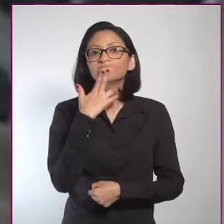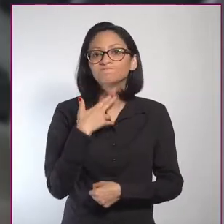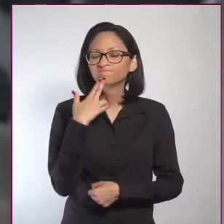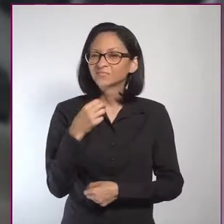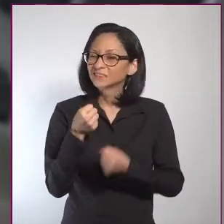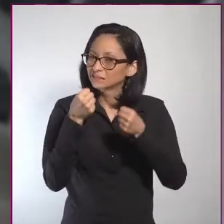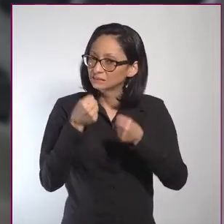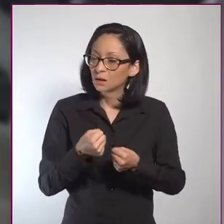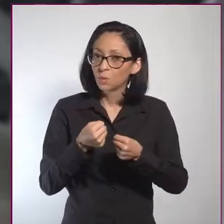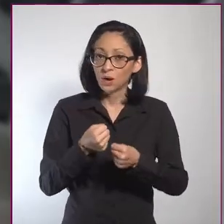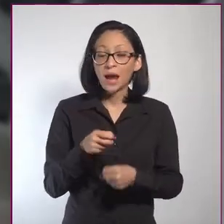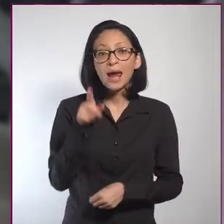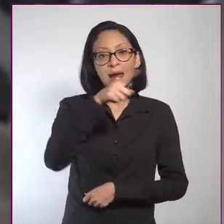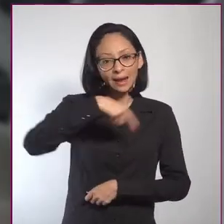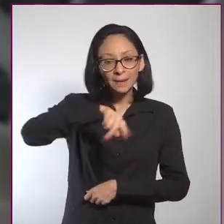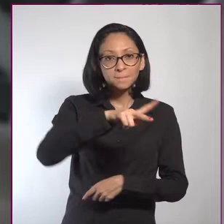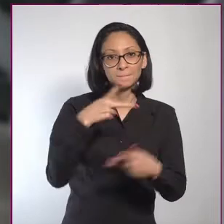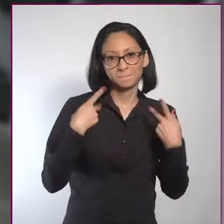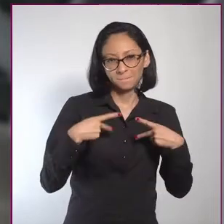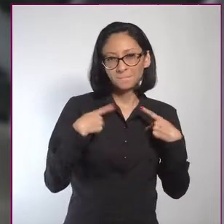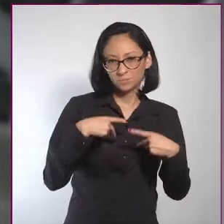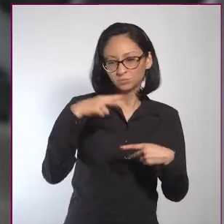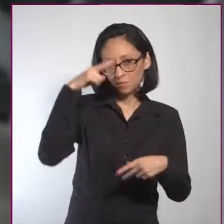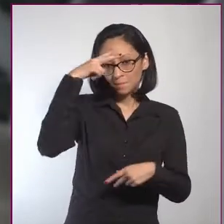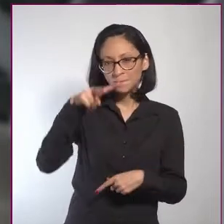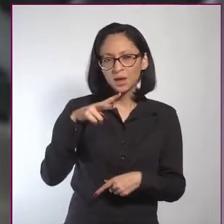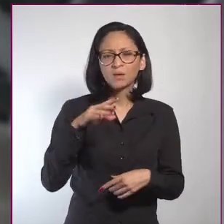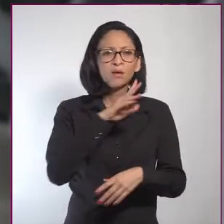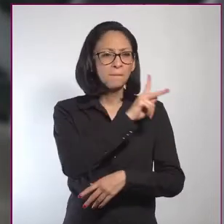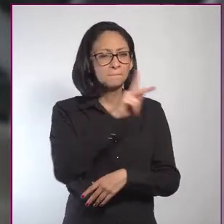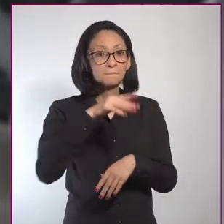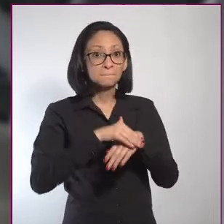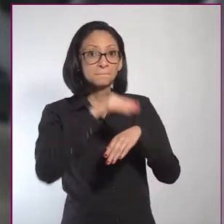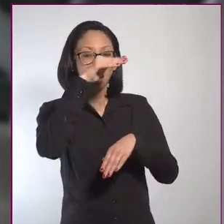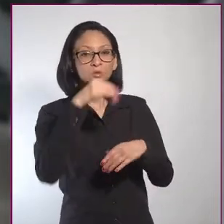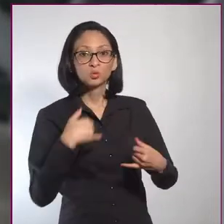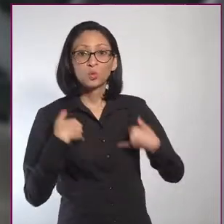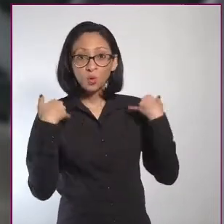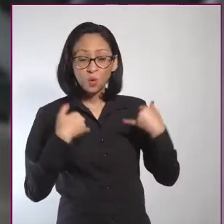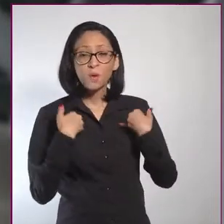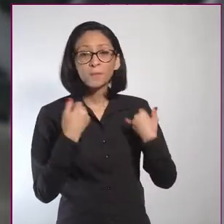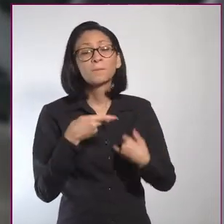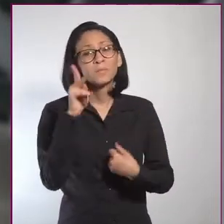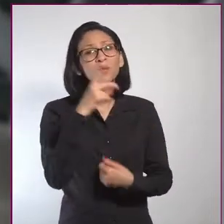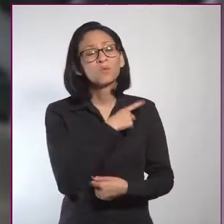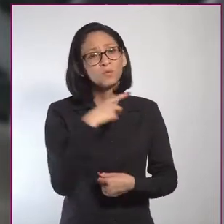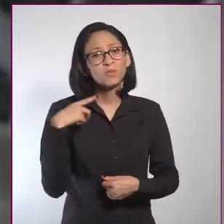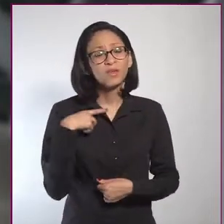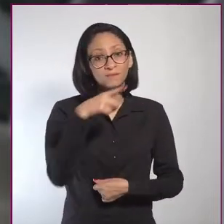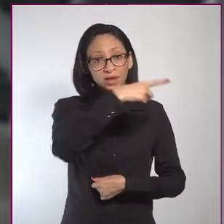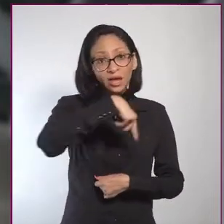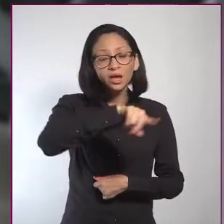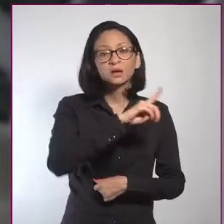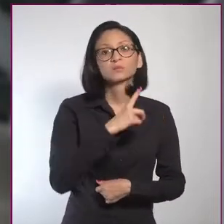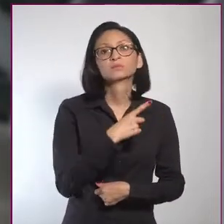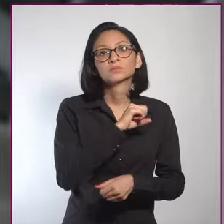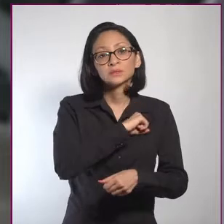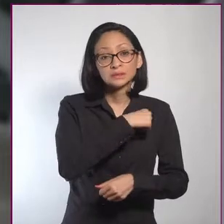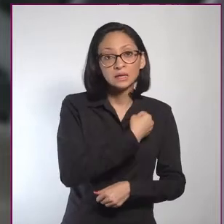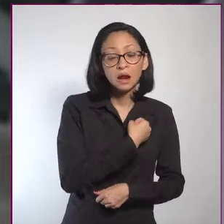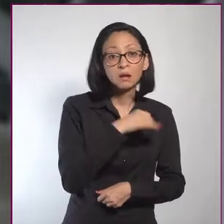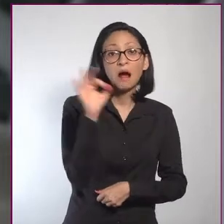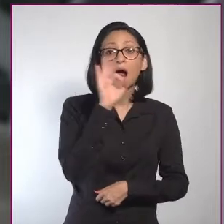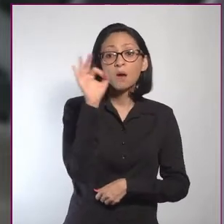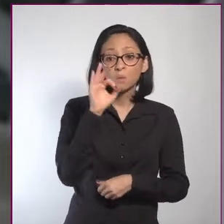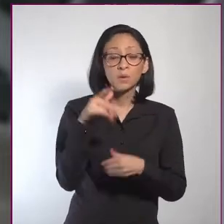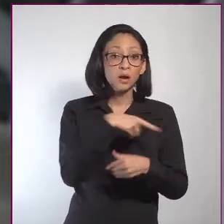es primordialmente joven, lo que quiere decir que una parte muy importante de la población empezará a tener problemas de salud y complicaciones de diabetes